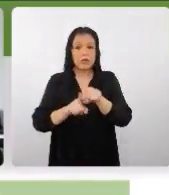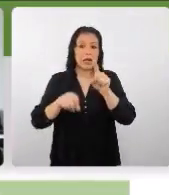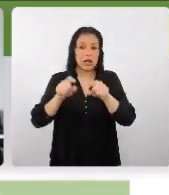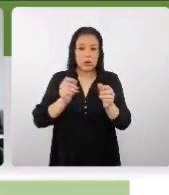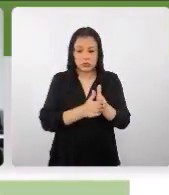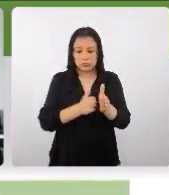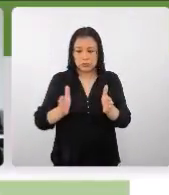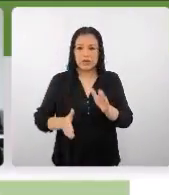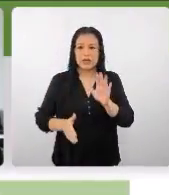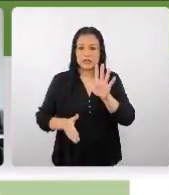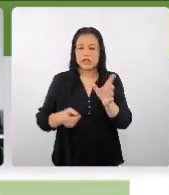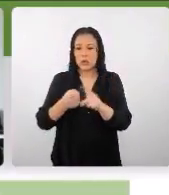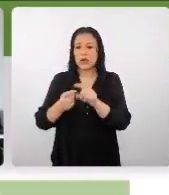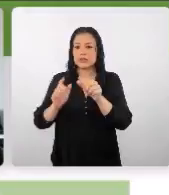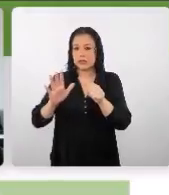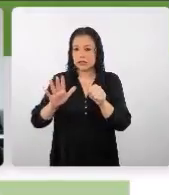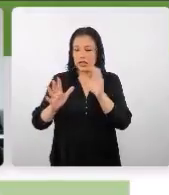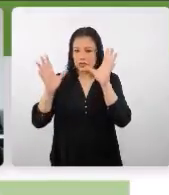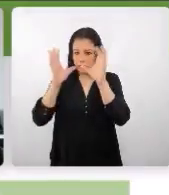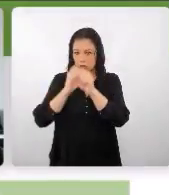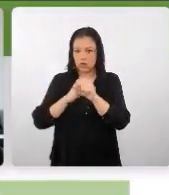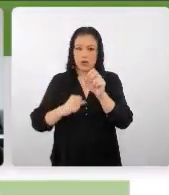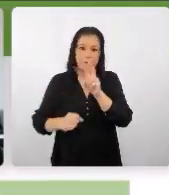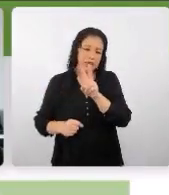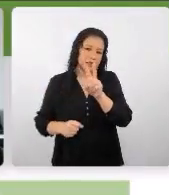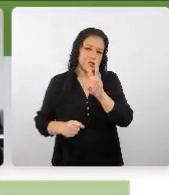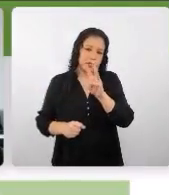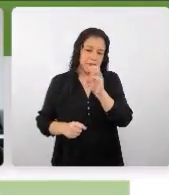es un 26%. Y hay un